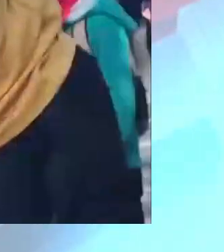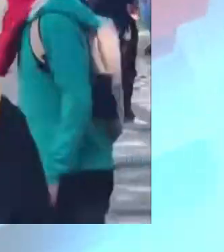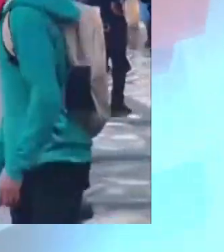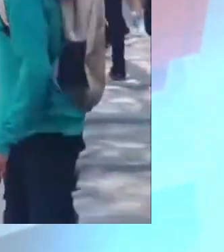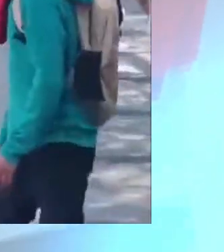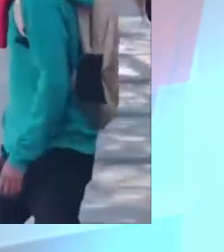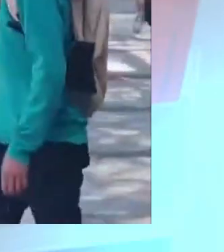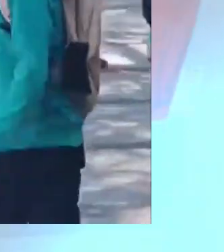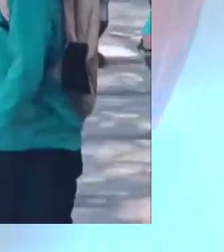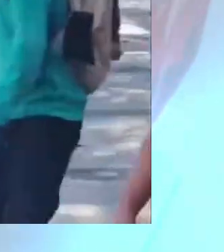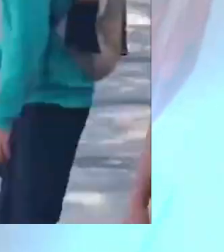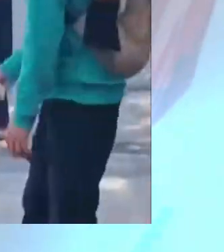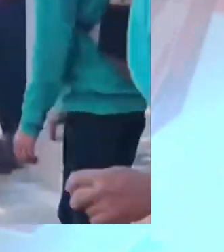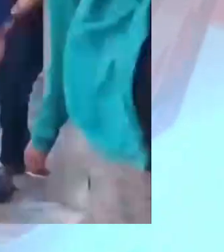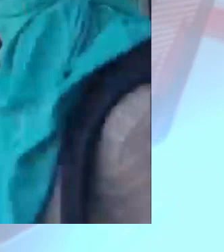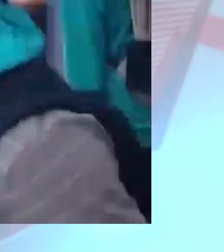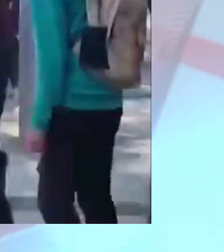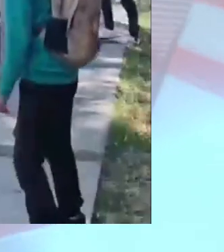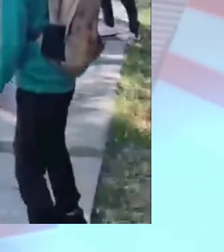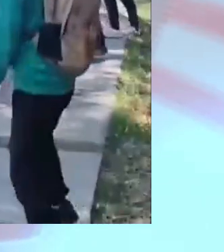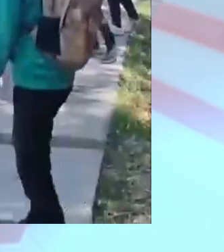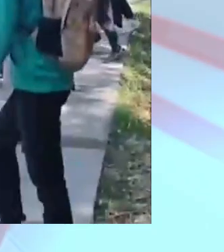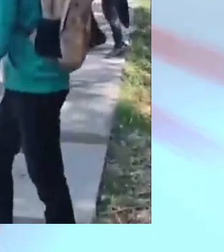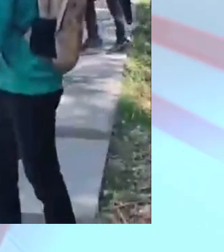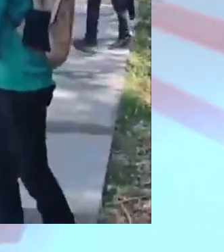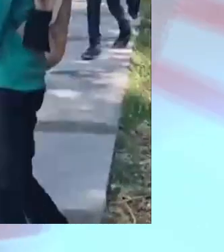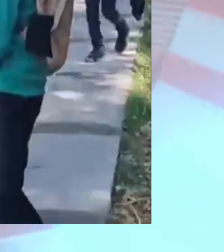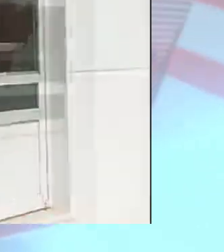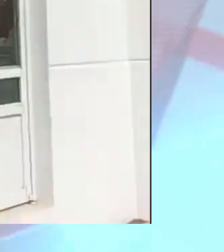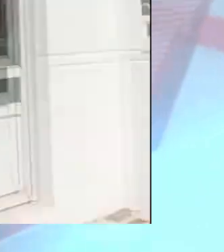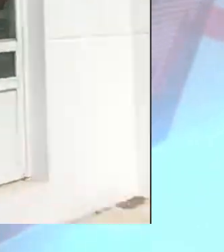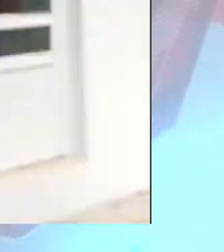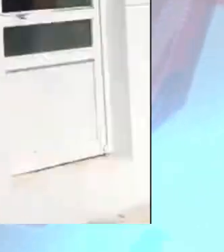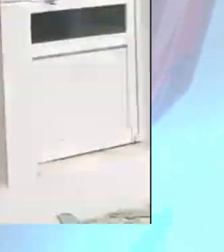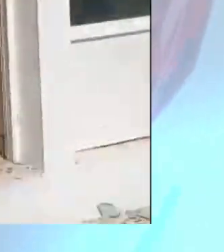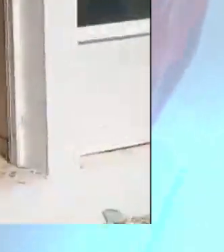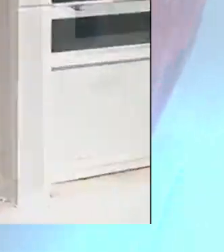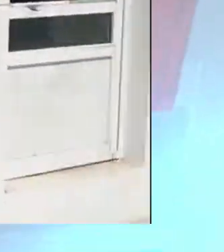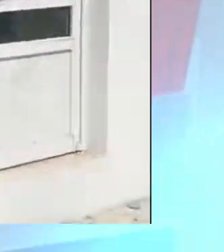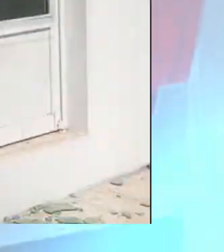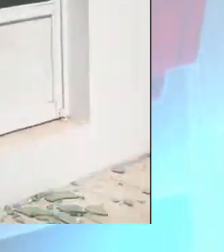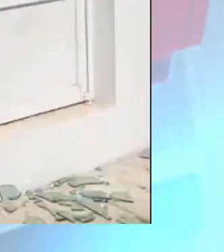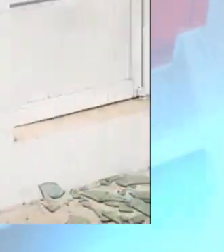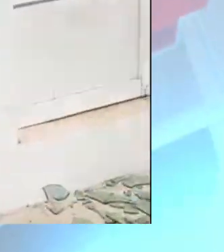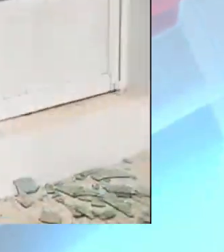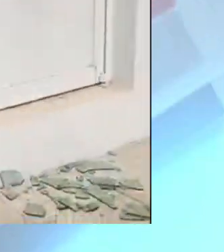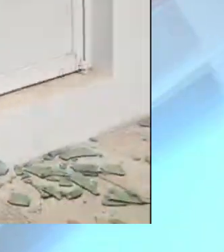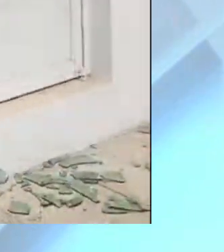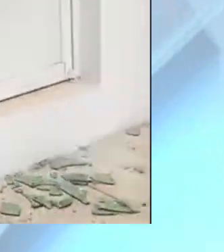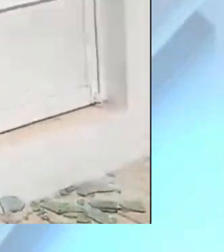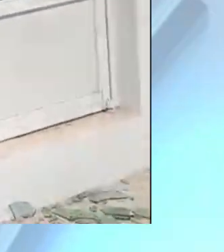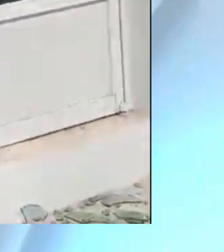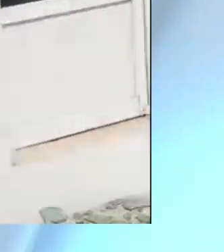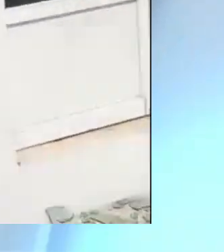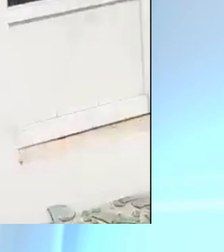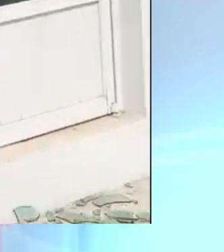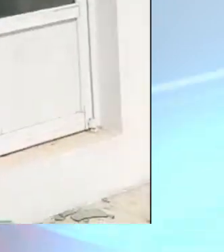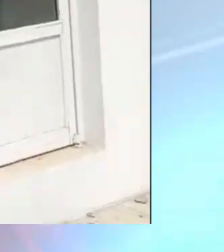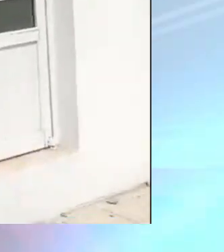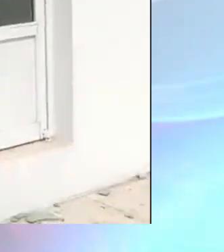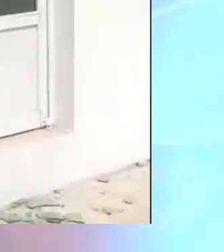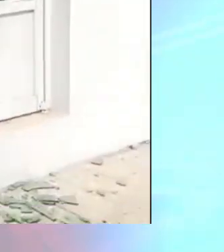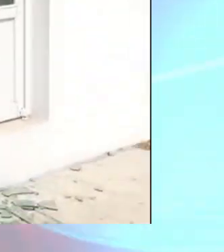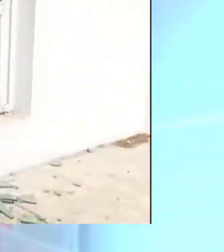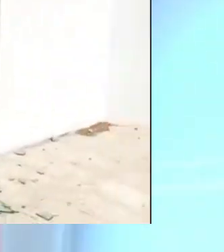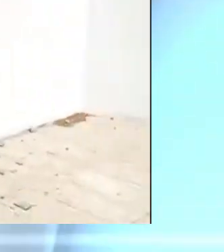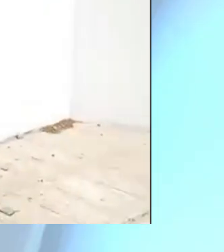el asesinato de uno de sus compañeros, a evitar abusos durante sus manifestaciones, luego de lo ocurrido ayer en las oficinas de la